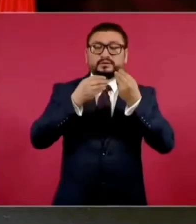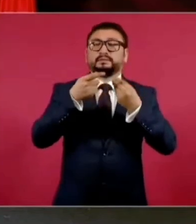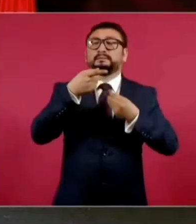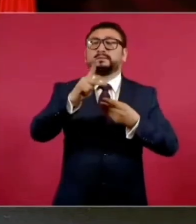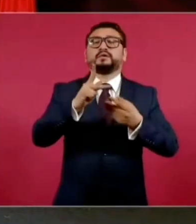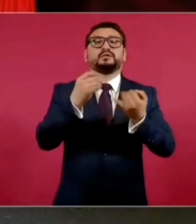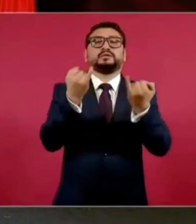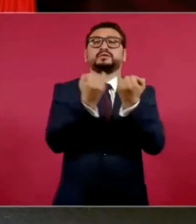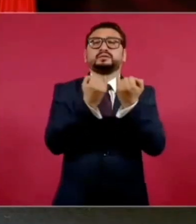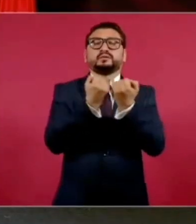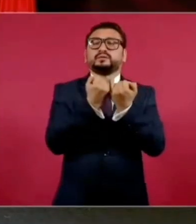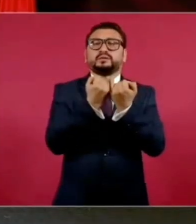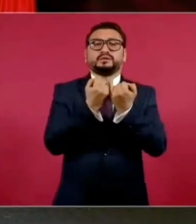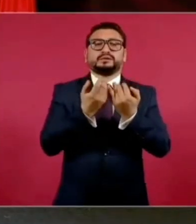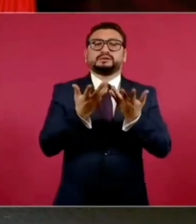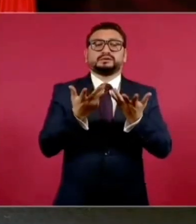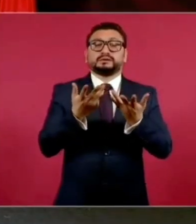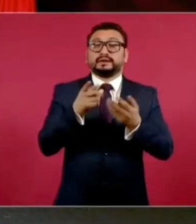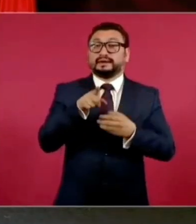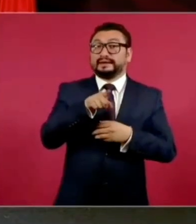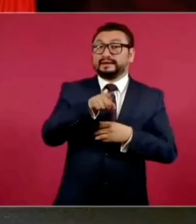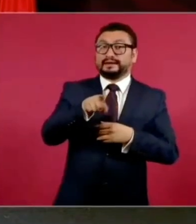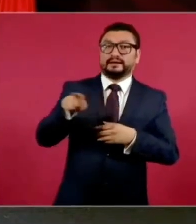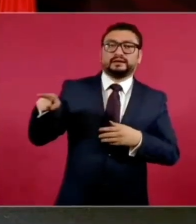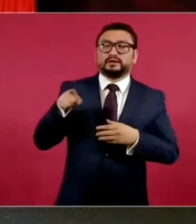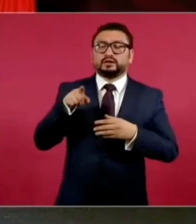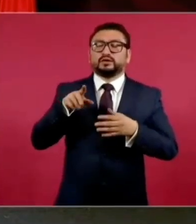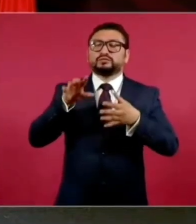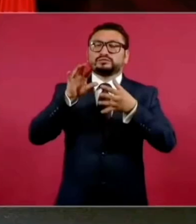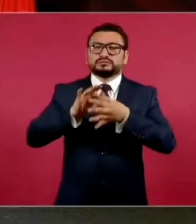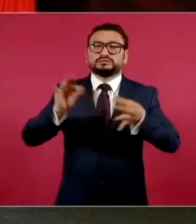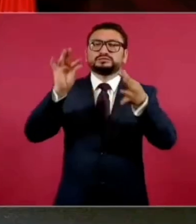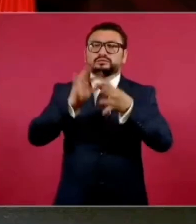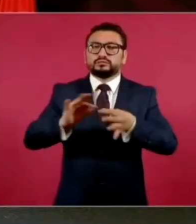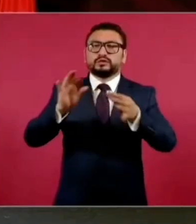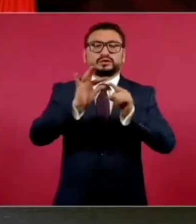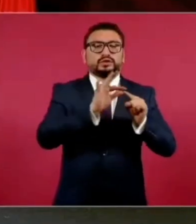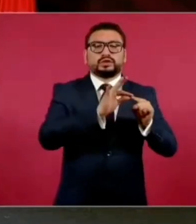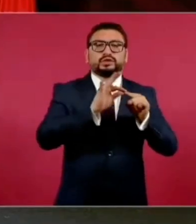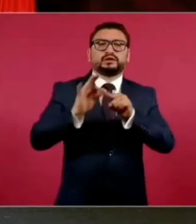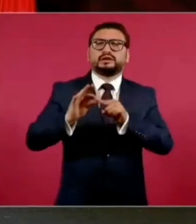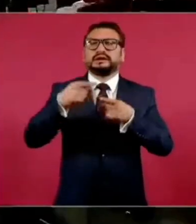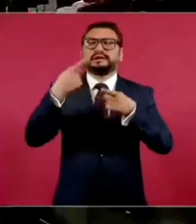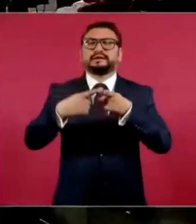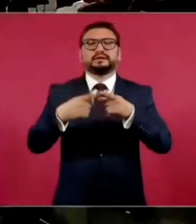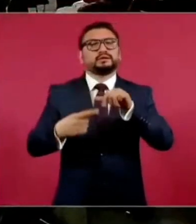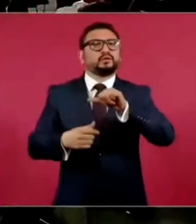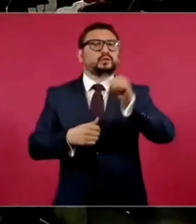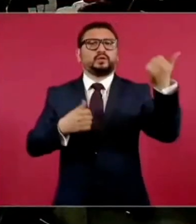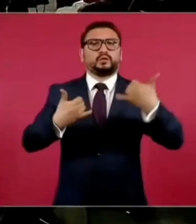es que tengan la orientación de otros jóvenes,